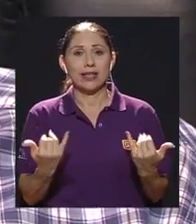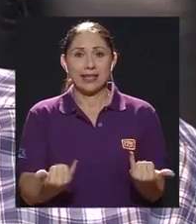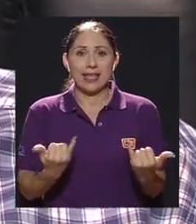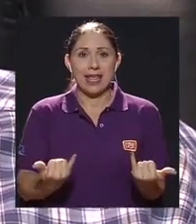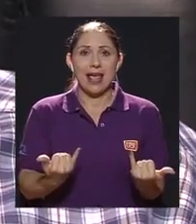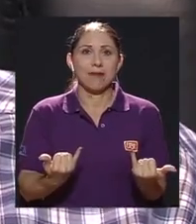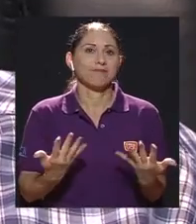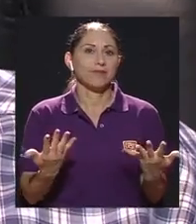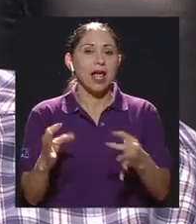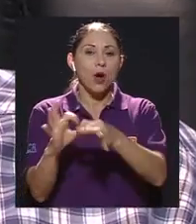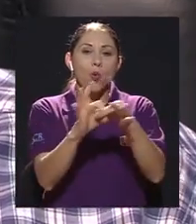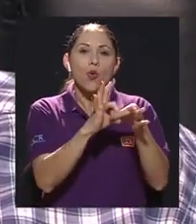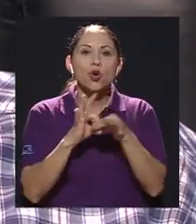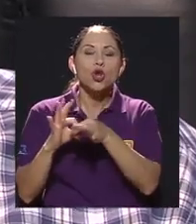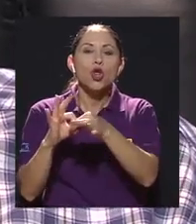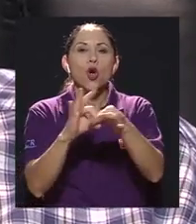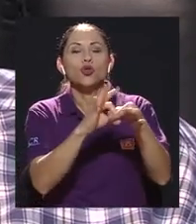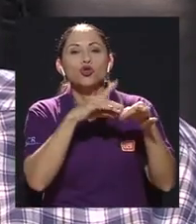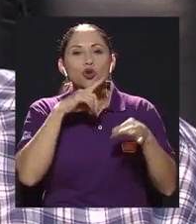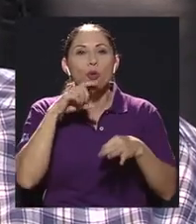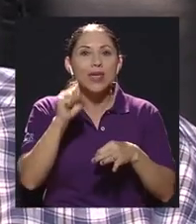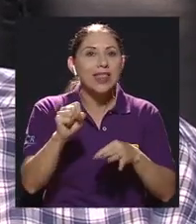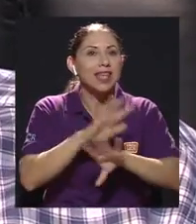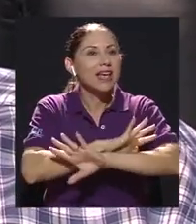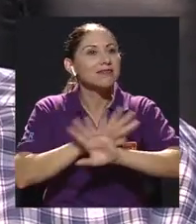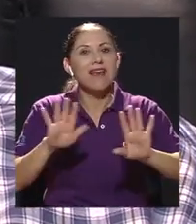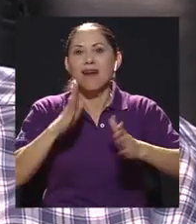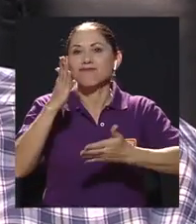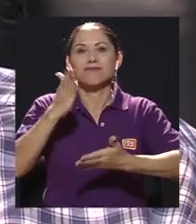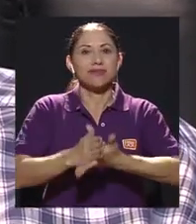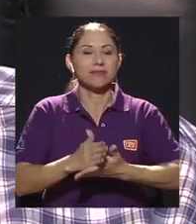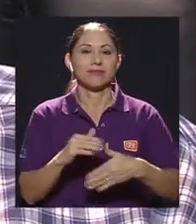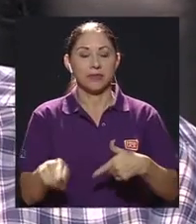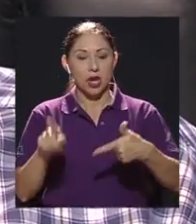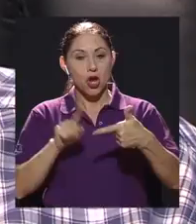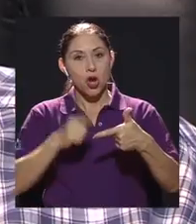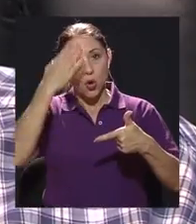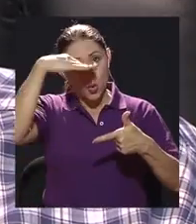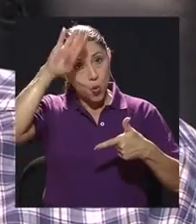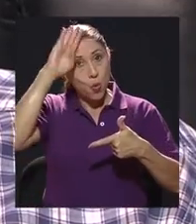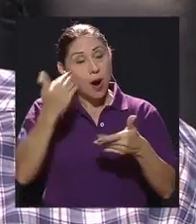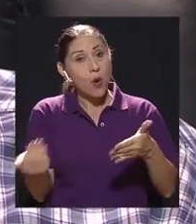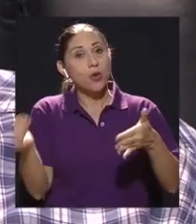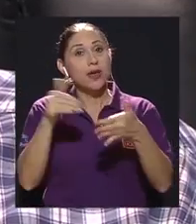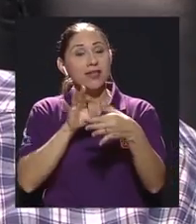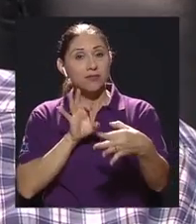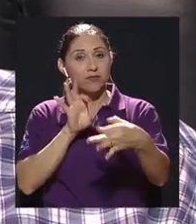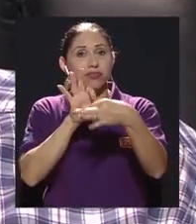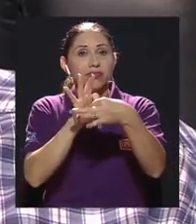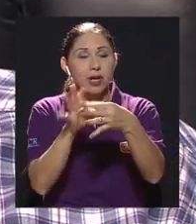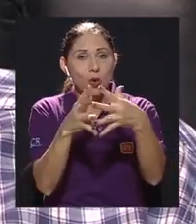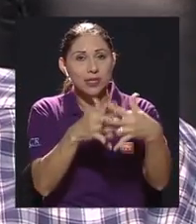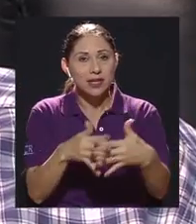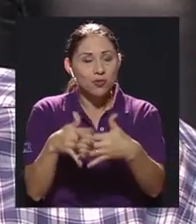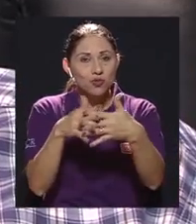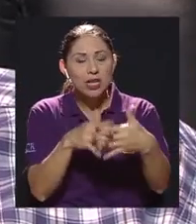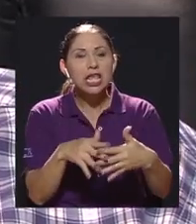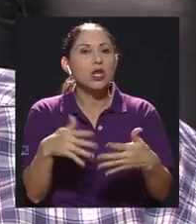la Unión Soviética se implosionó, Cuba restablece relaciones con los Estados